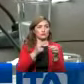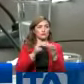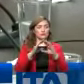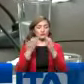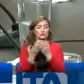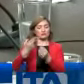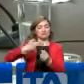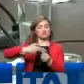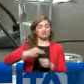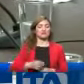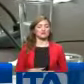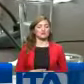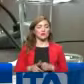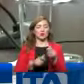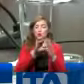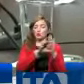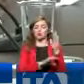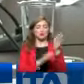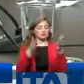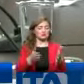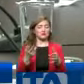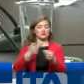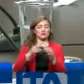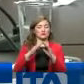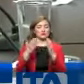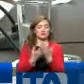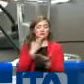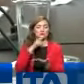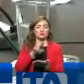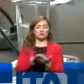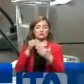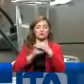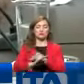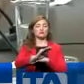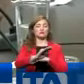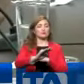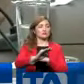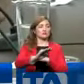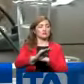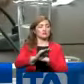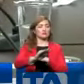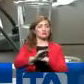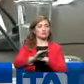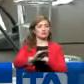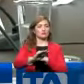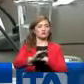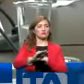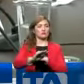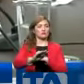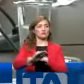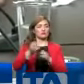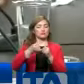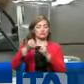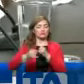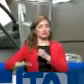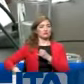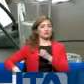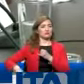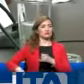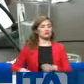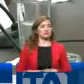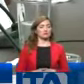comisión y también considero de que hay una carta que fue enviada prácticamente a última hora